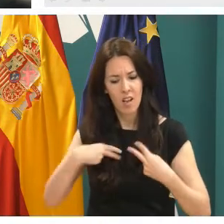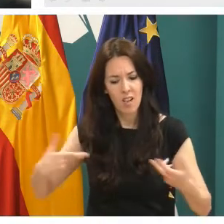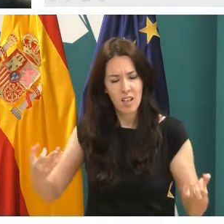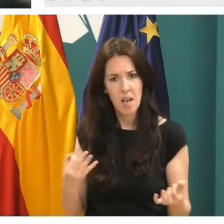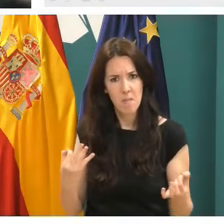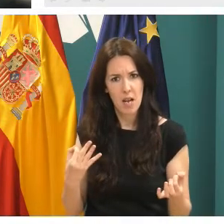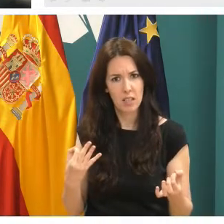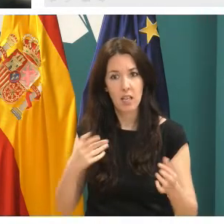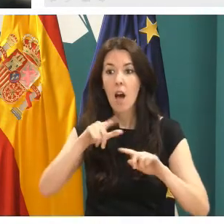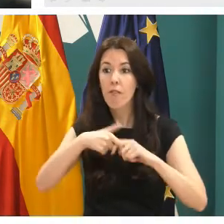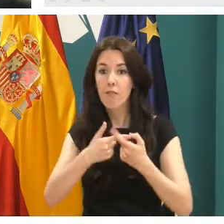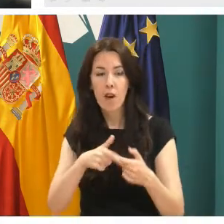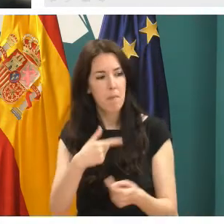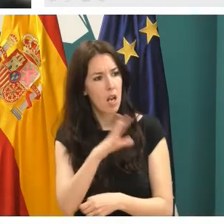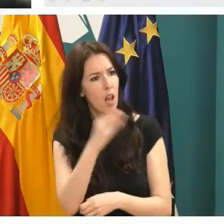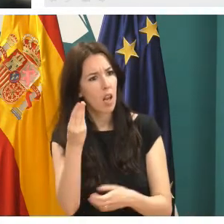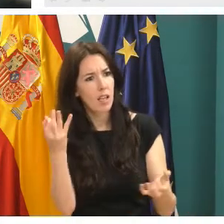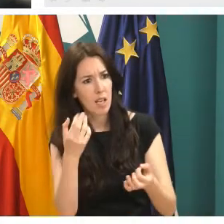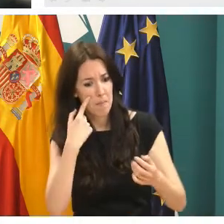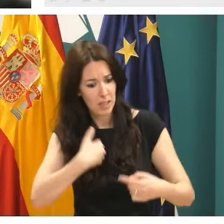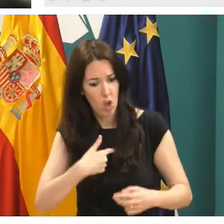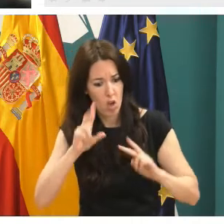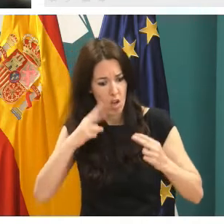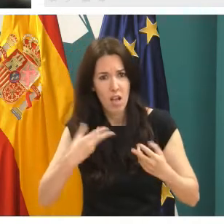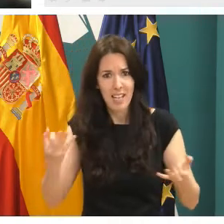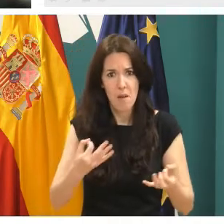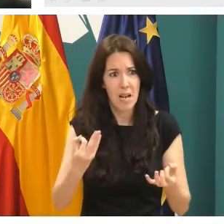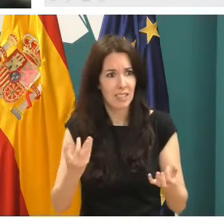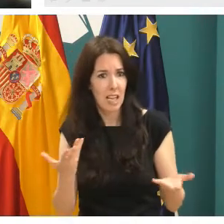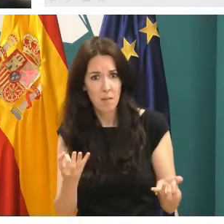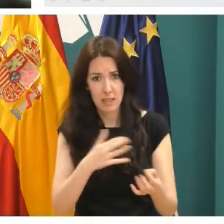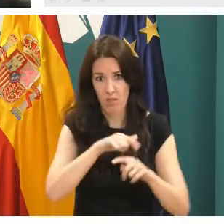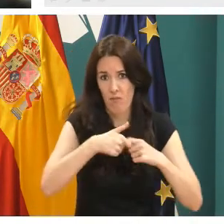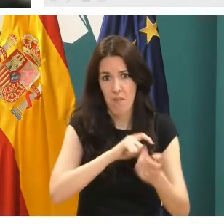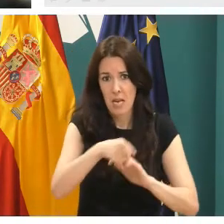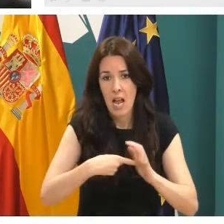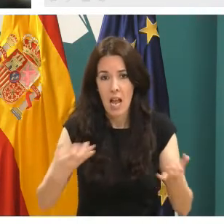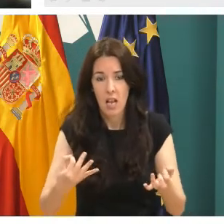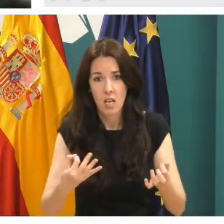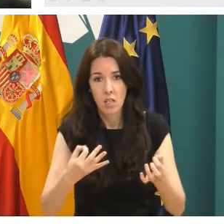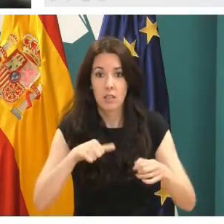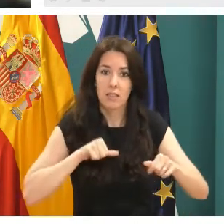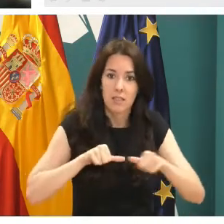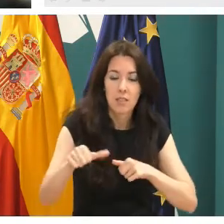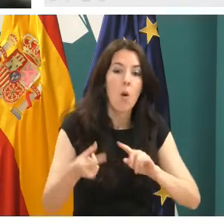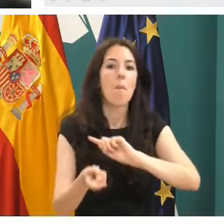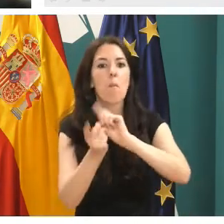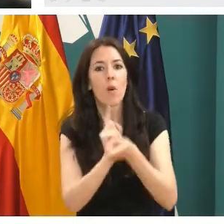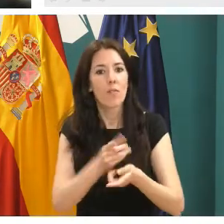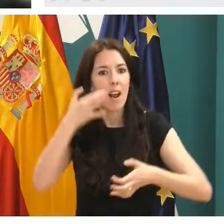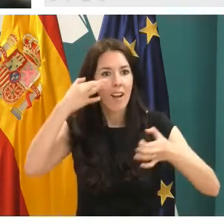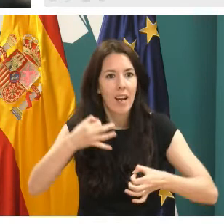a la familia entender qué le pasa, qué me pasa, qué le pasa, y a partir de ahí poder modificar